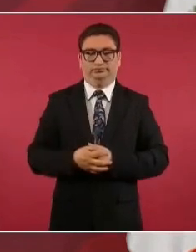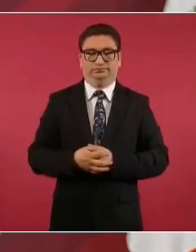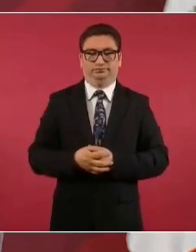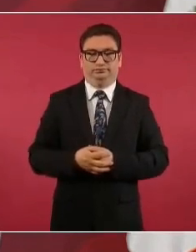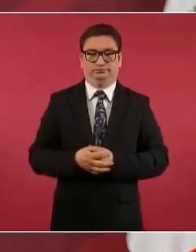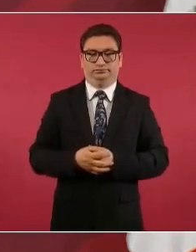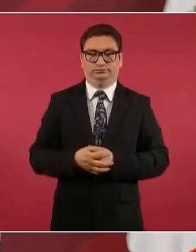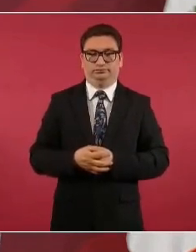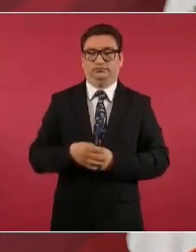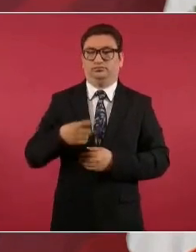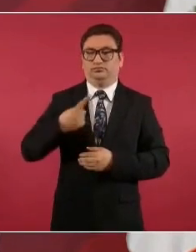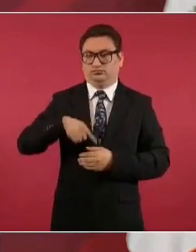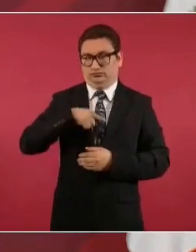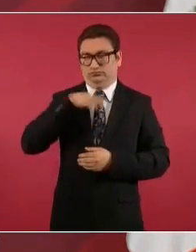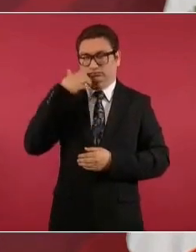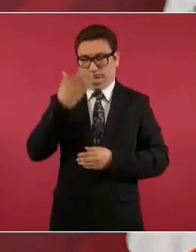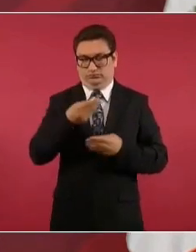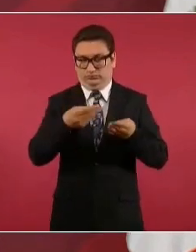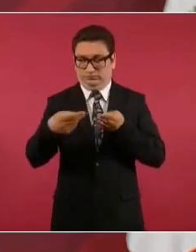y queremos que se actúe,